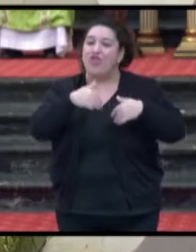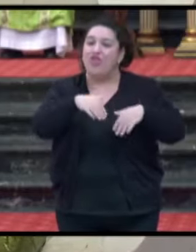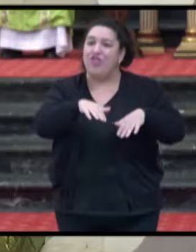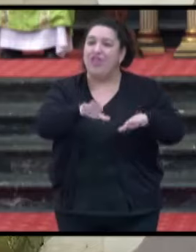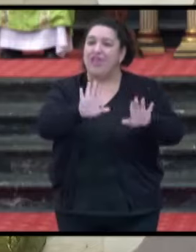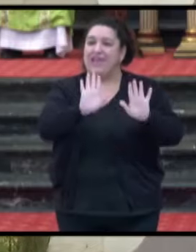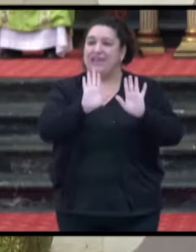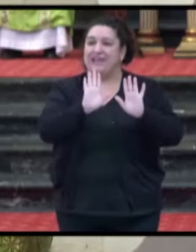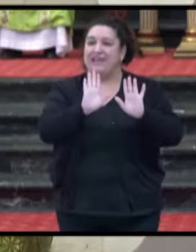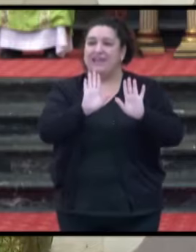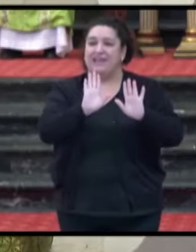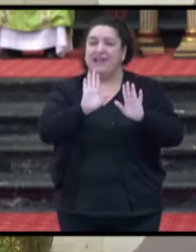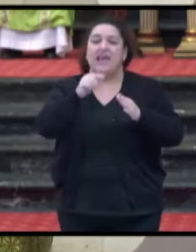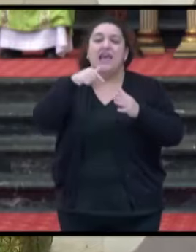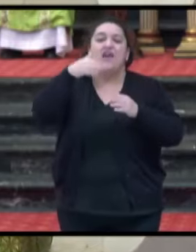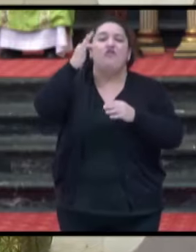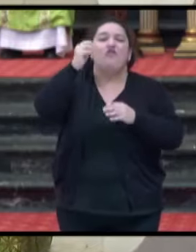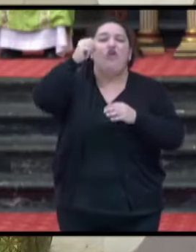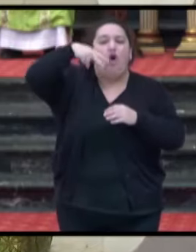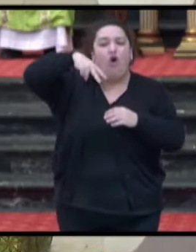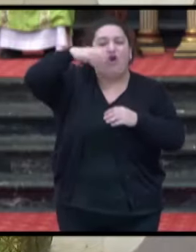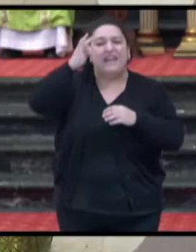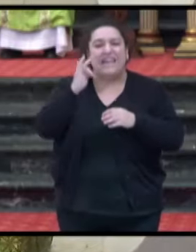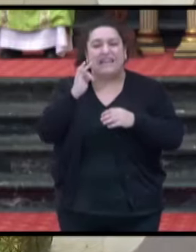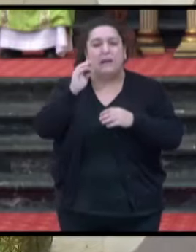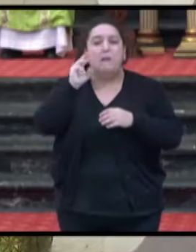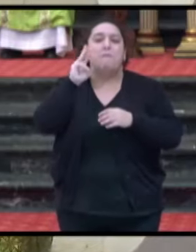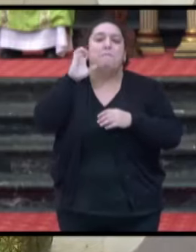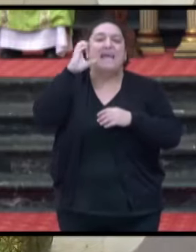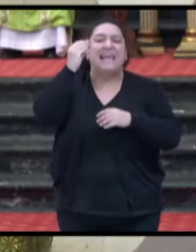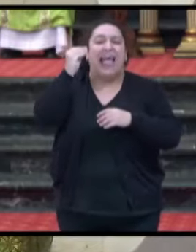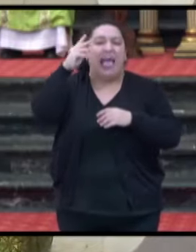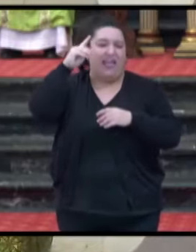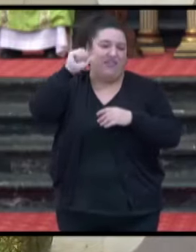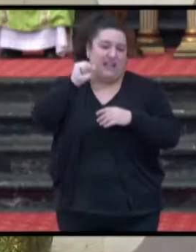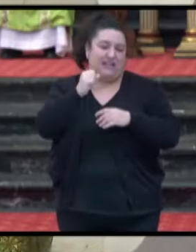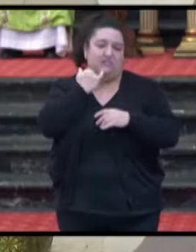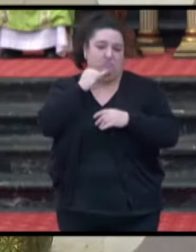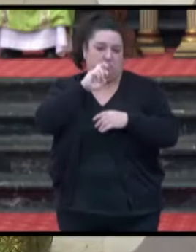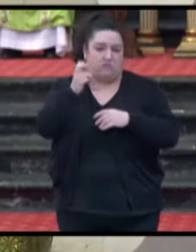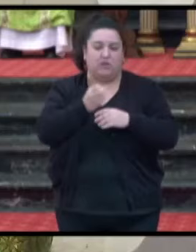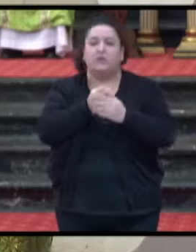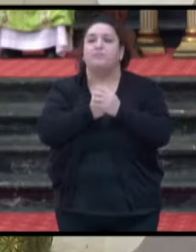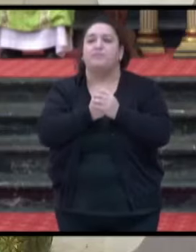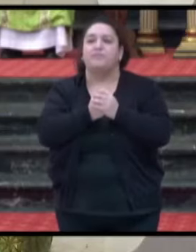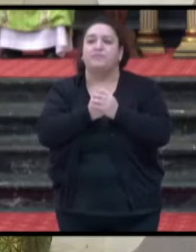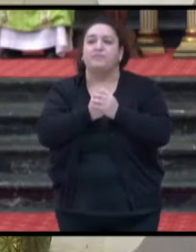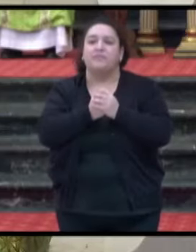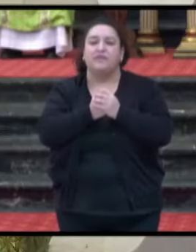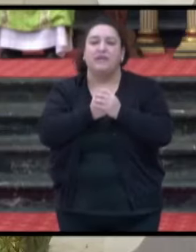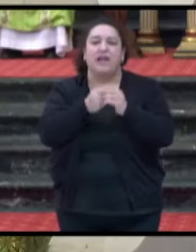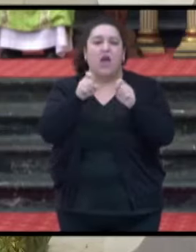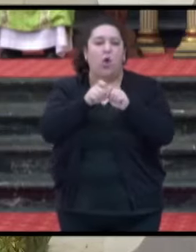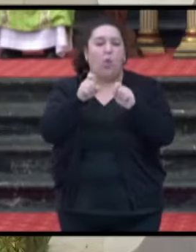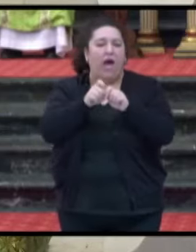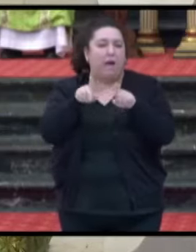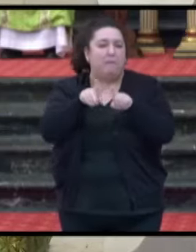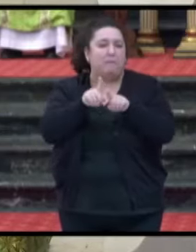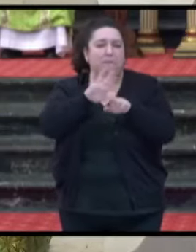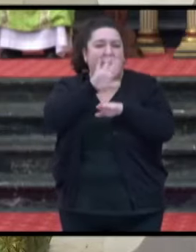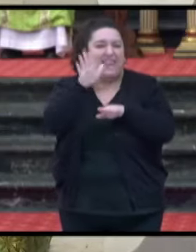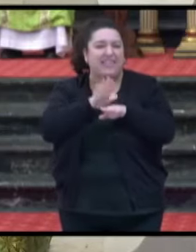fomes peca la inclinación al pecado como si estuviéramos en una rampa